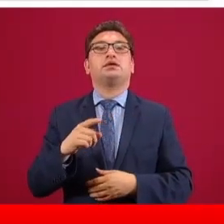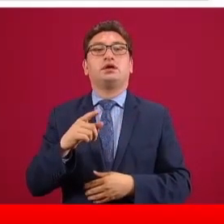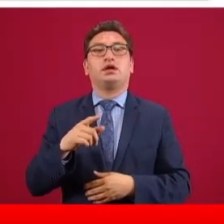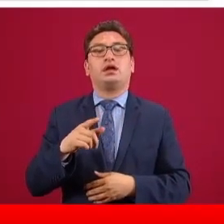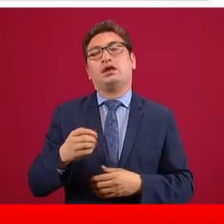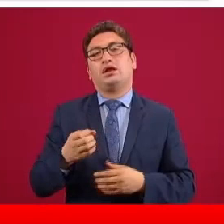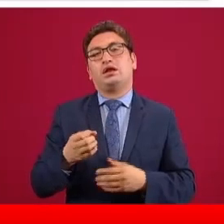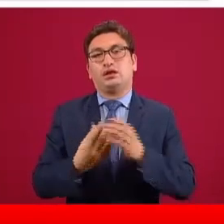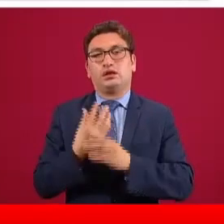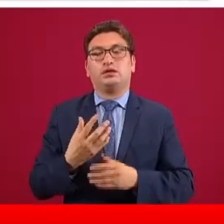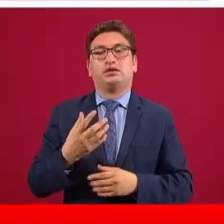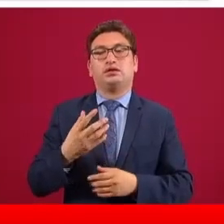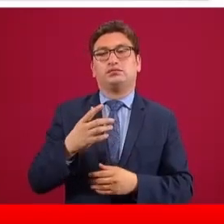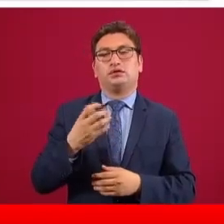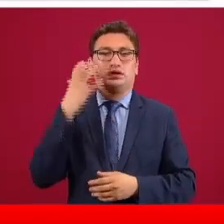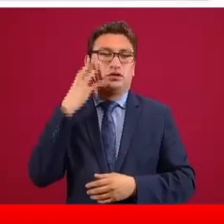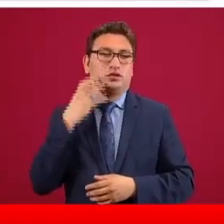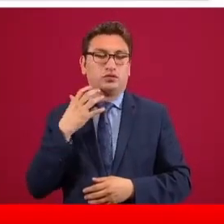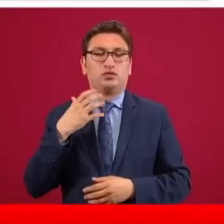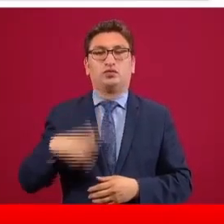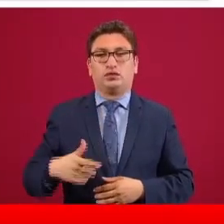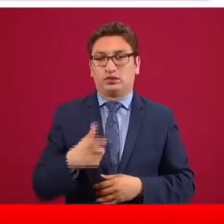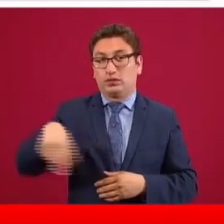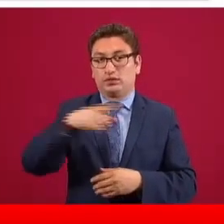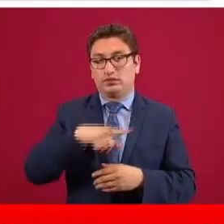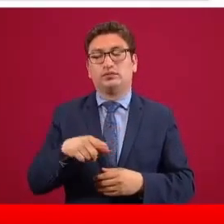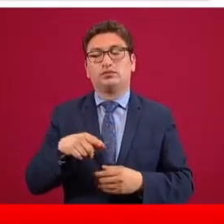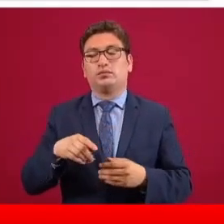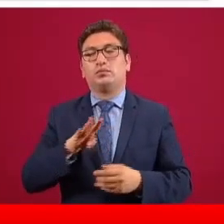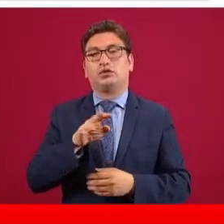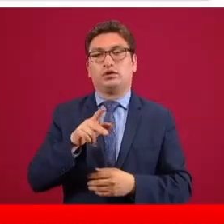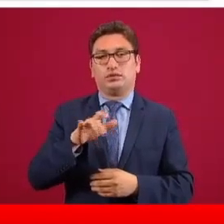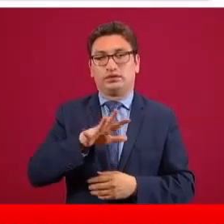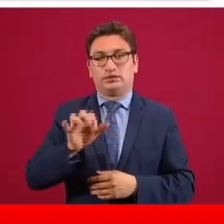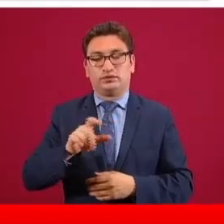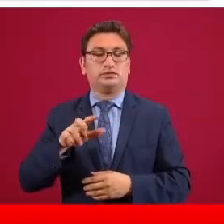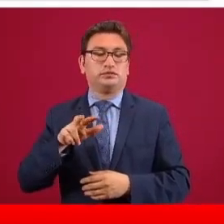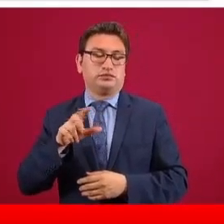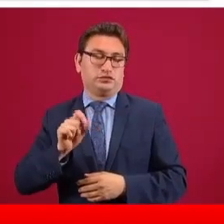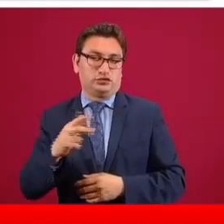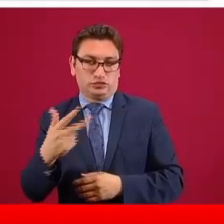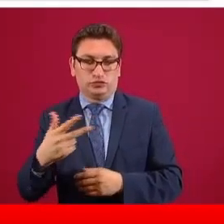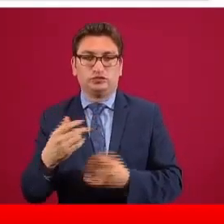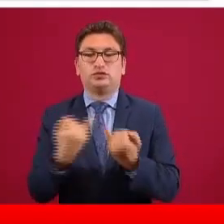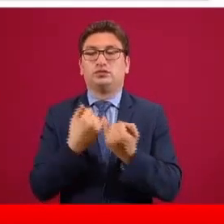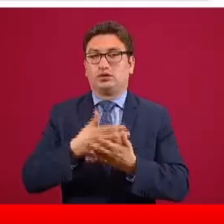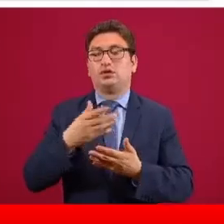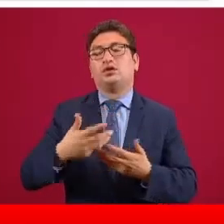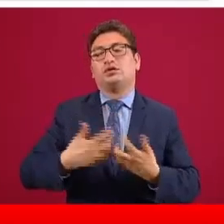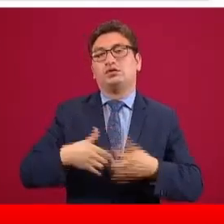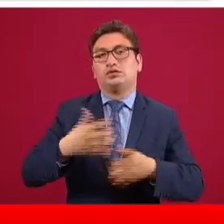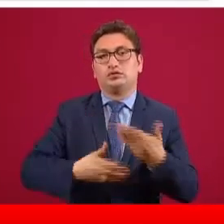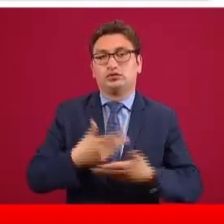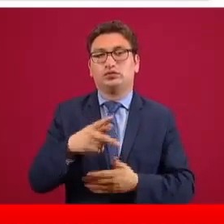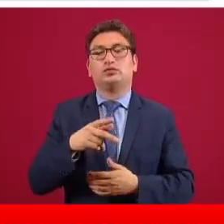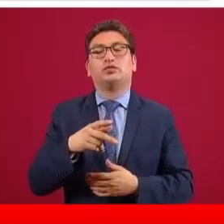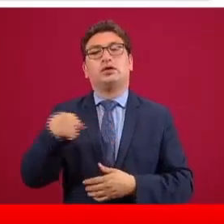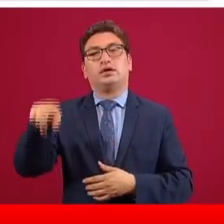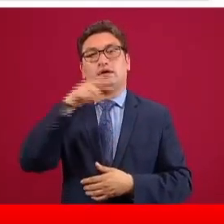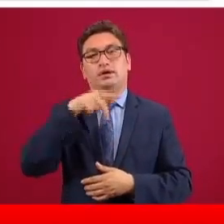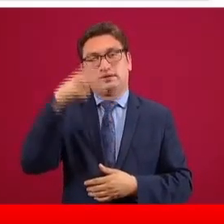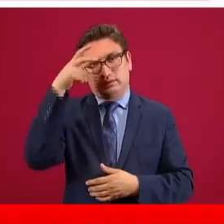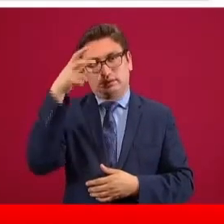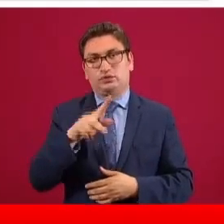en Boulevard Alonso de Torres, 528, y Comercializadora Agropecuaria R10, en Tulancingo de Bravo,